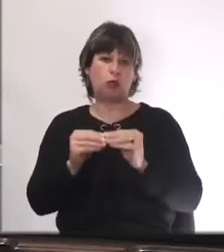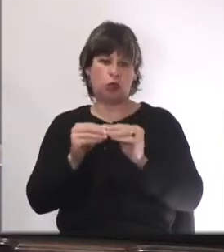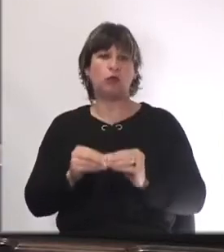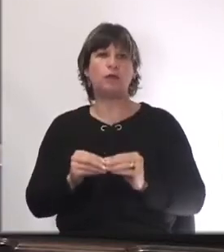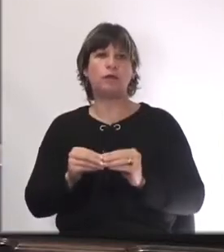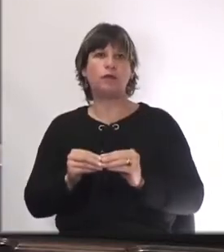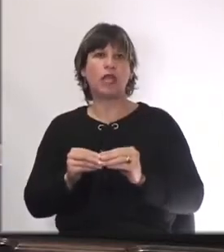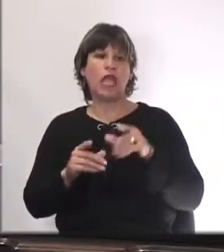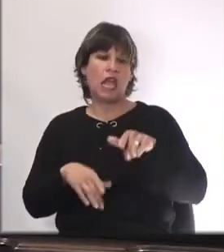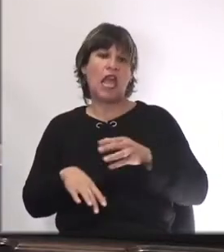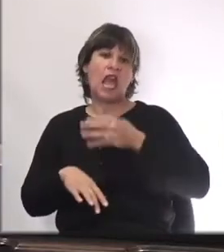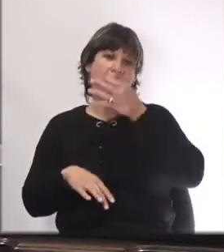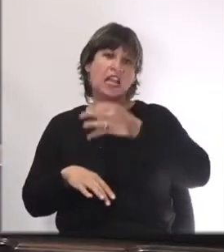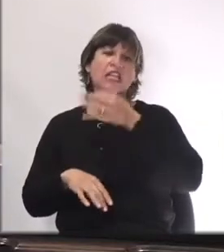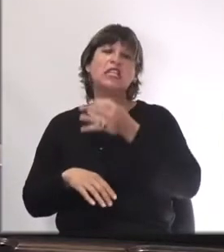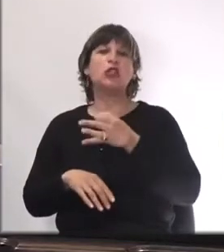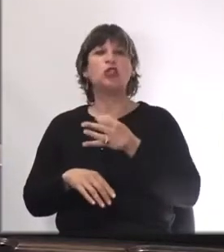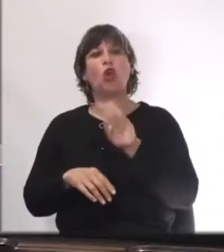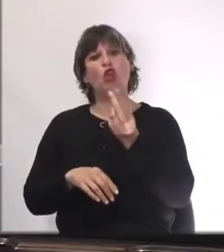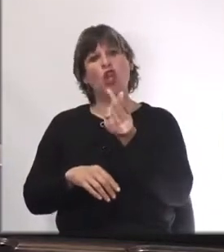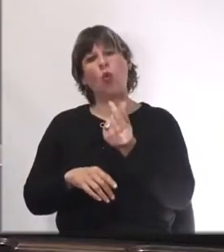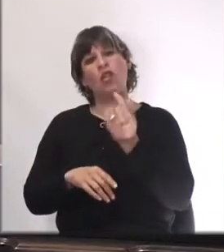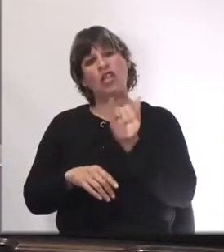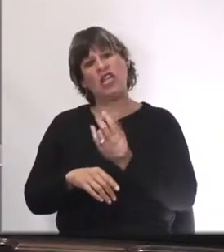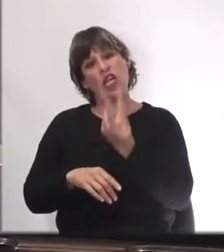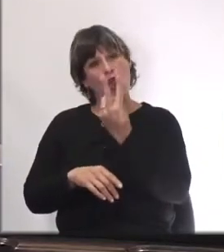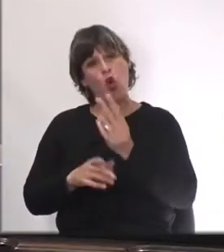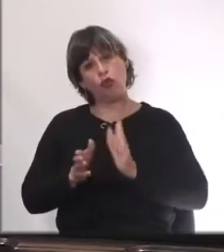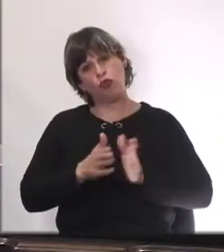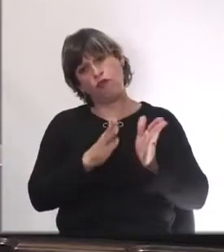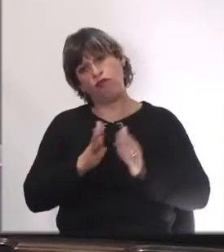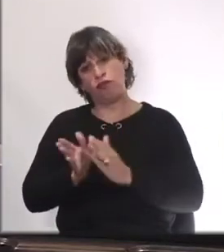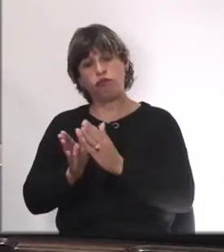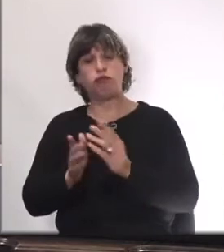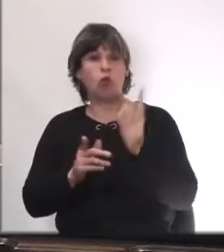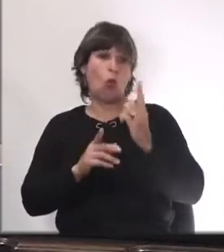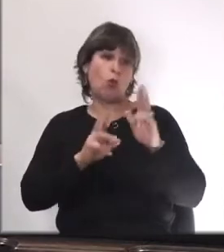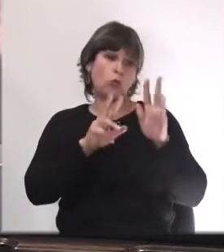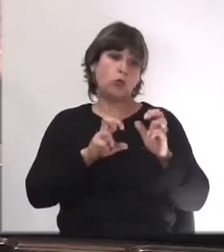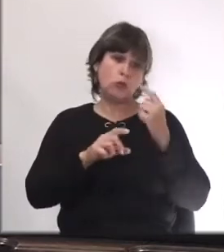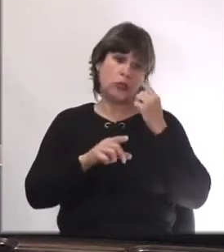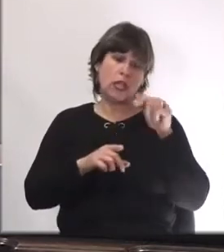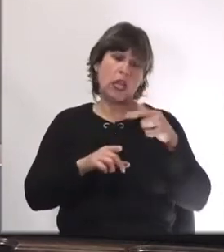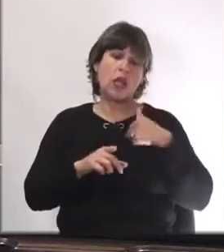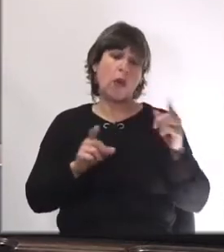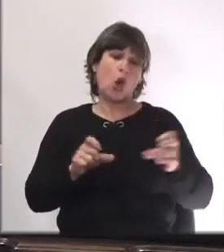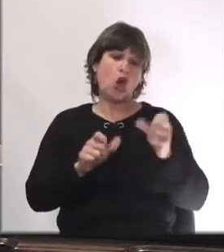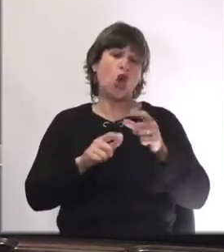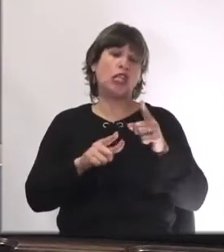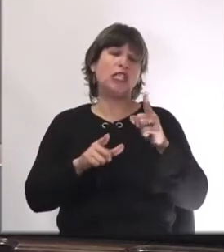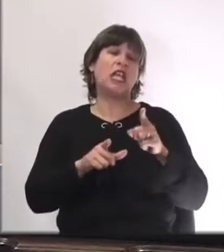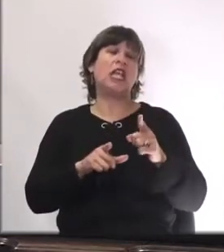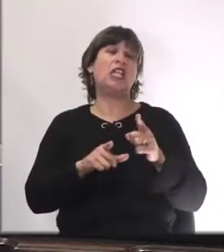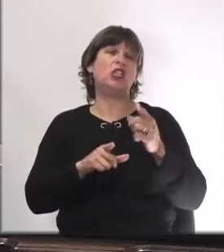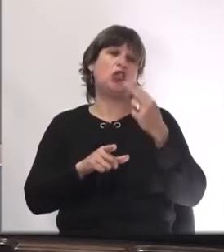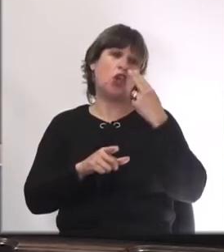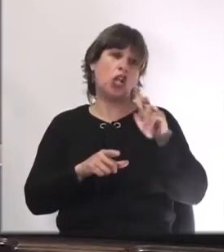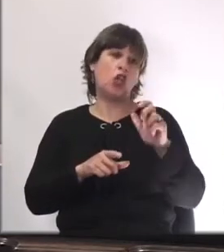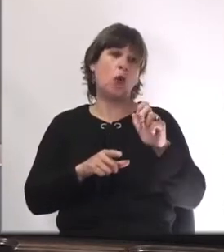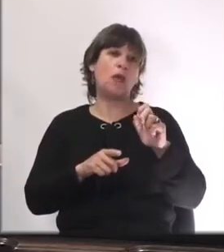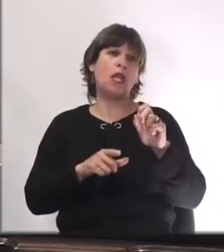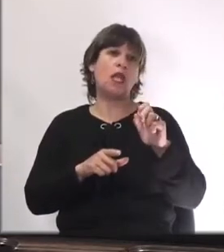La rendición de cuentas tiene dos aspectos. Uno que tiene que ver con lo hecho en el 2020 y la